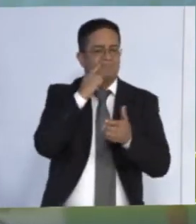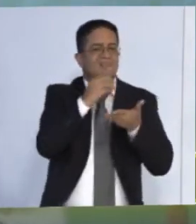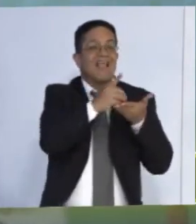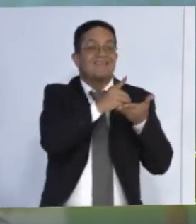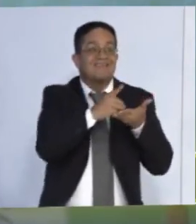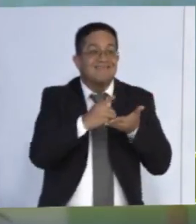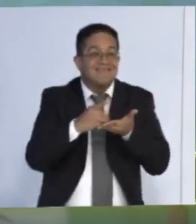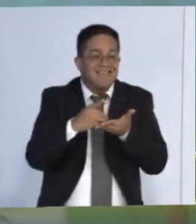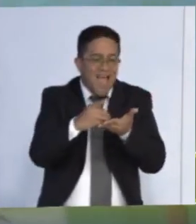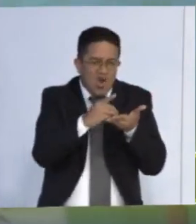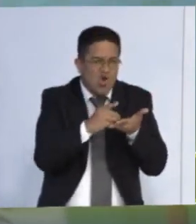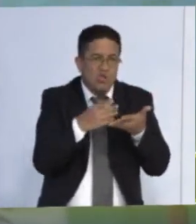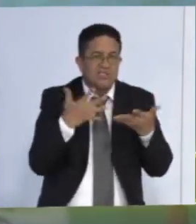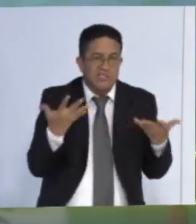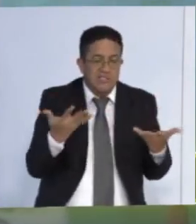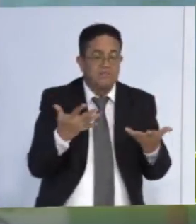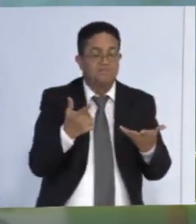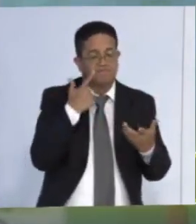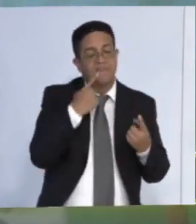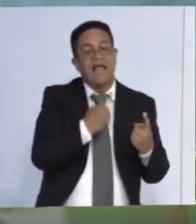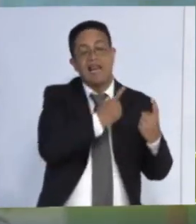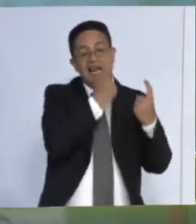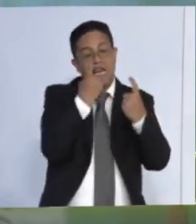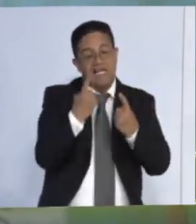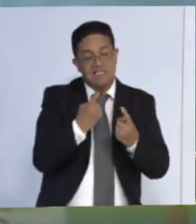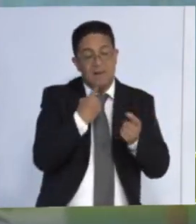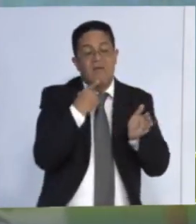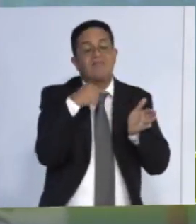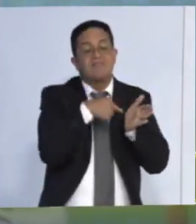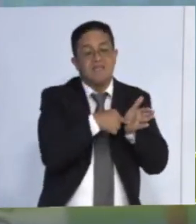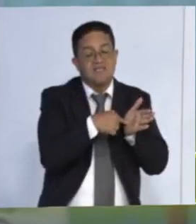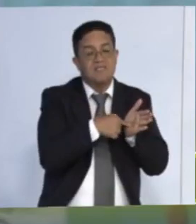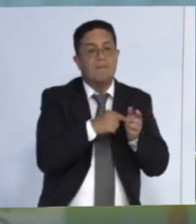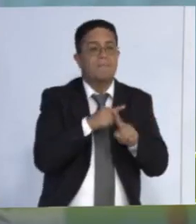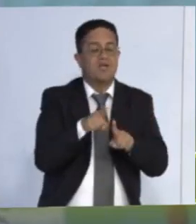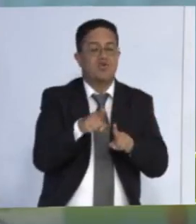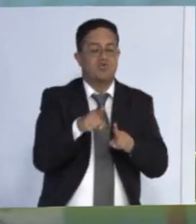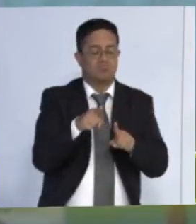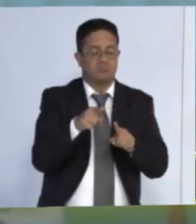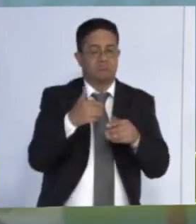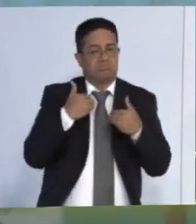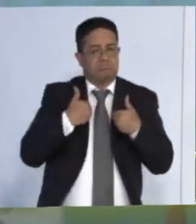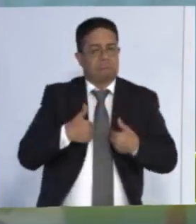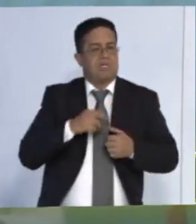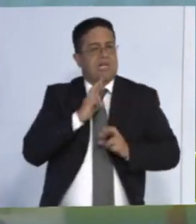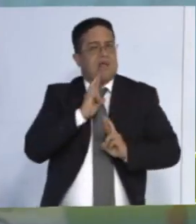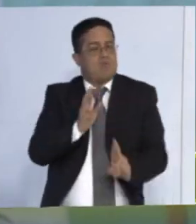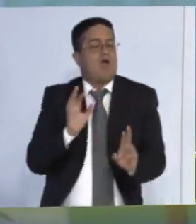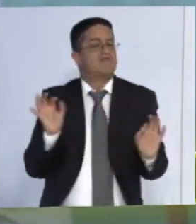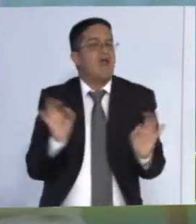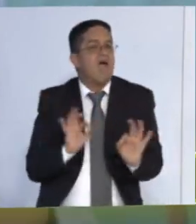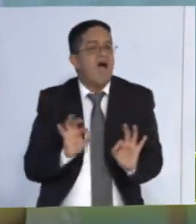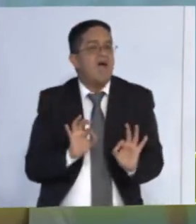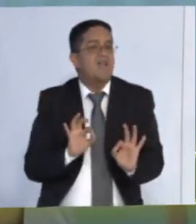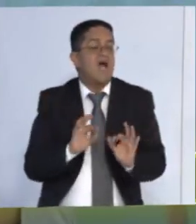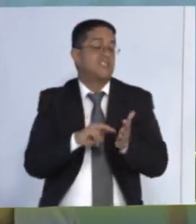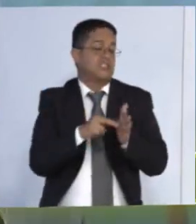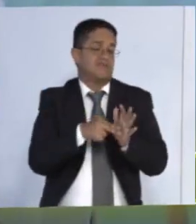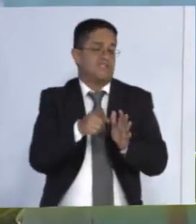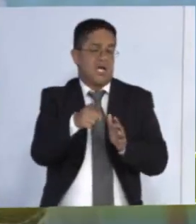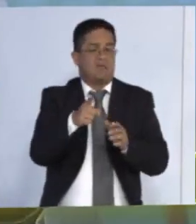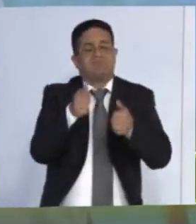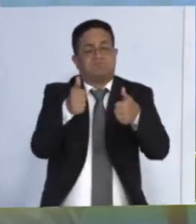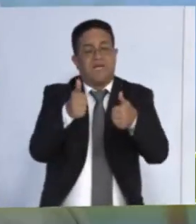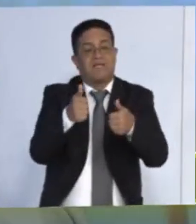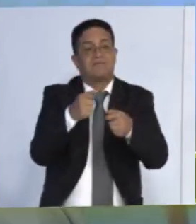manera clínica. El examen puede decir misa, pero si usted no tiene reacción, pues no es alérgico. Eso hay que hacerlo. Por eso es que justamente